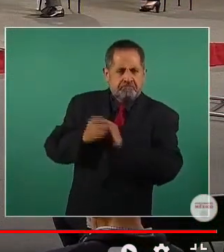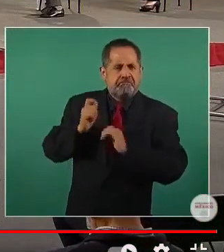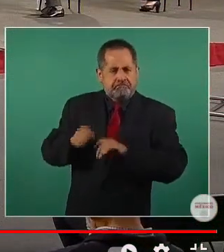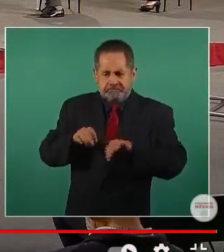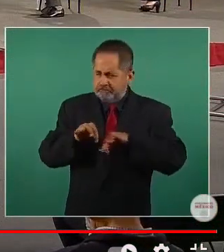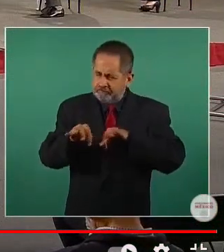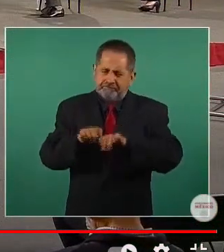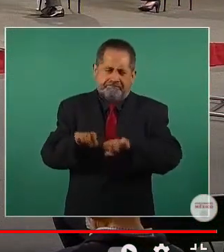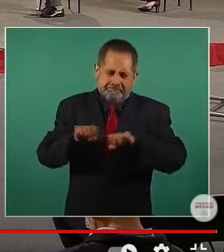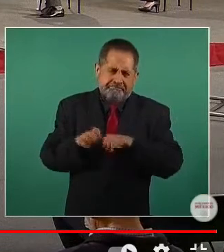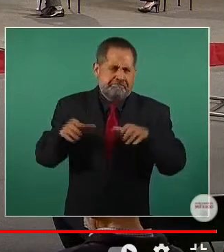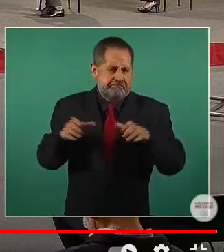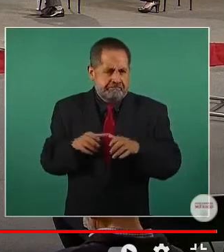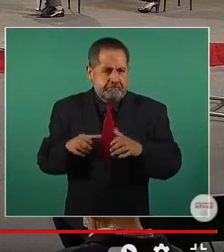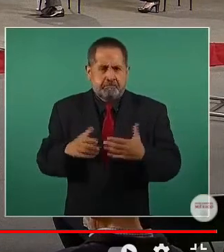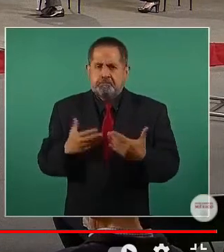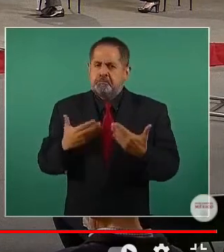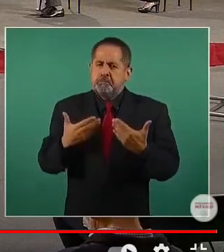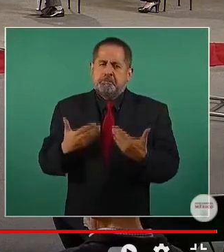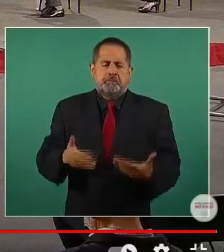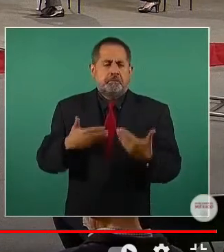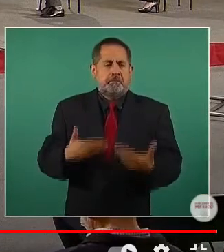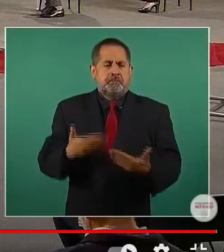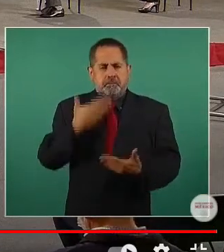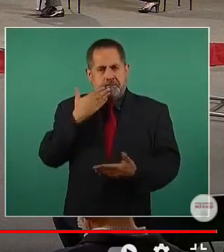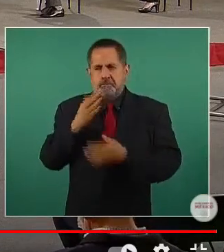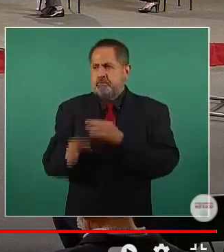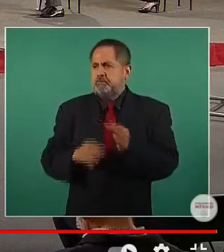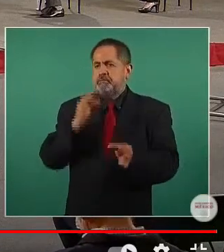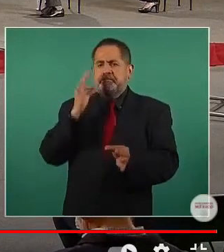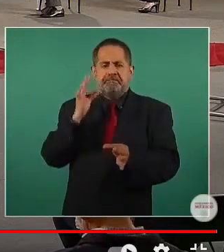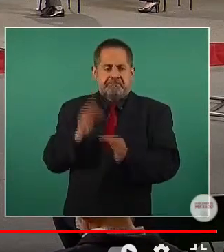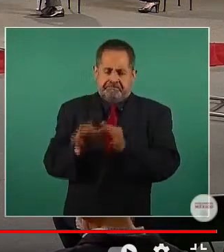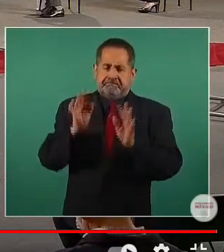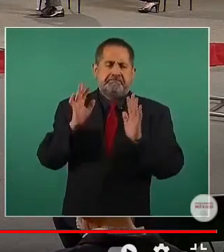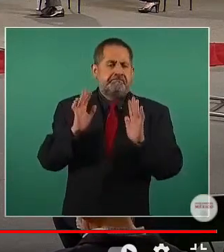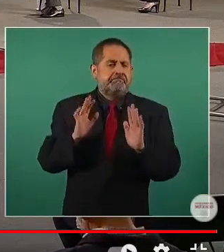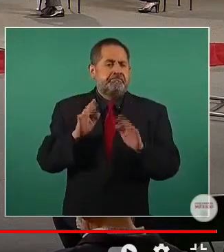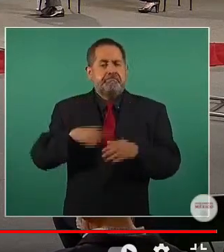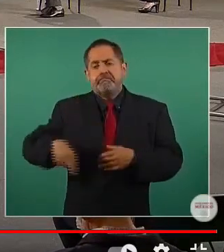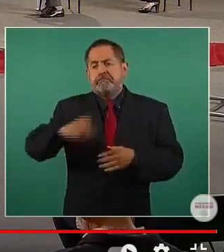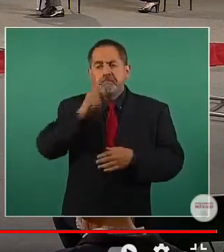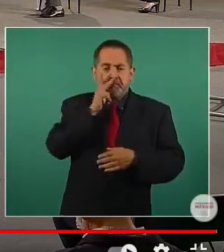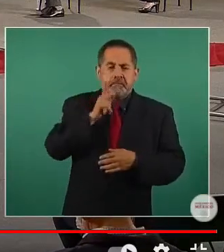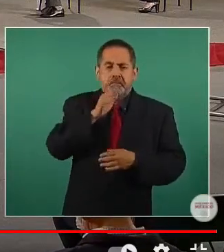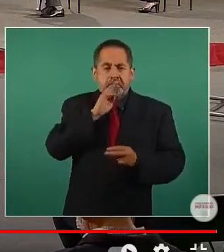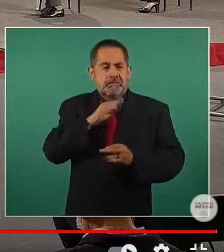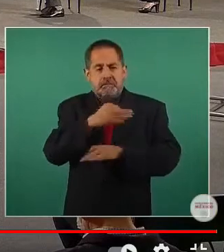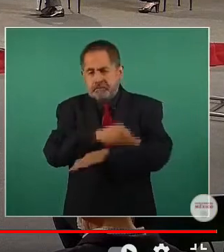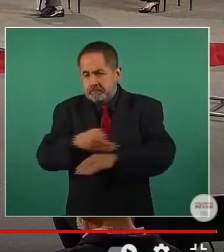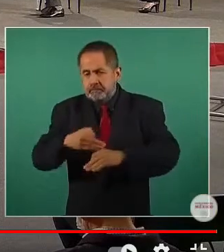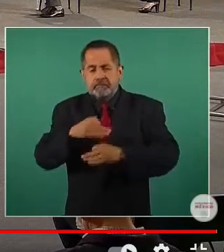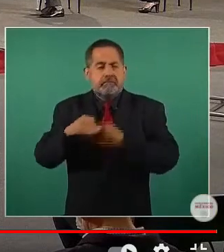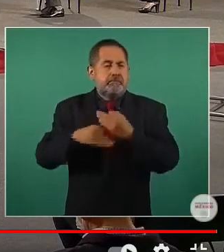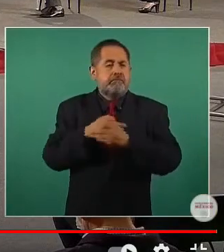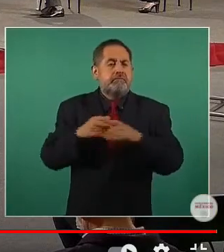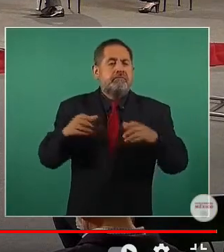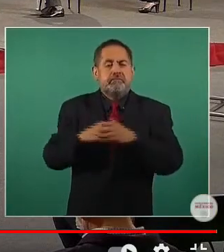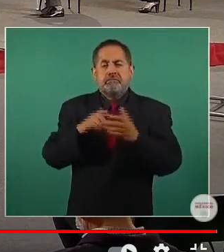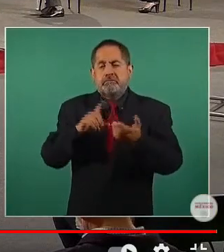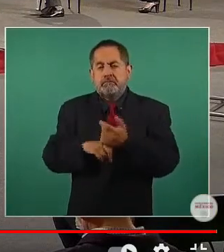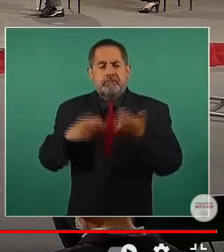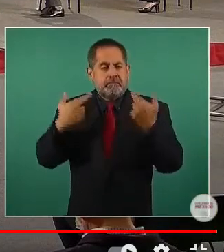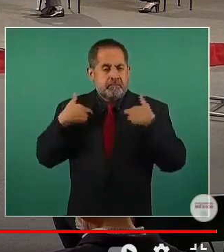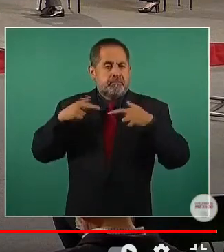haga, estamos viendo precisamente coronado este trabajo de todos los padres de familia, de las madres de familia, de